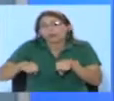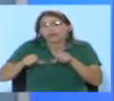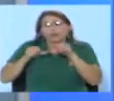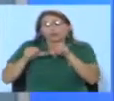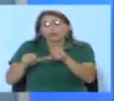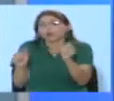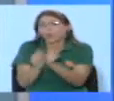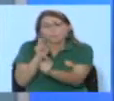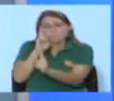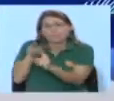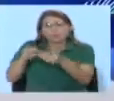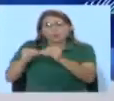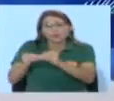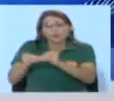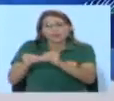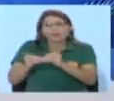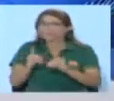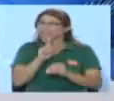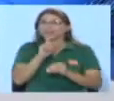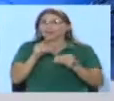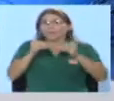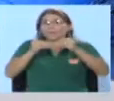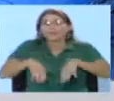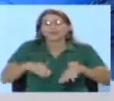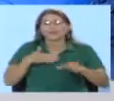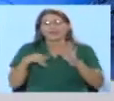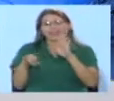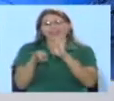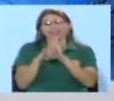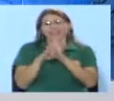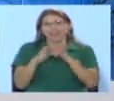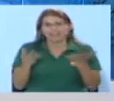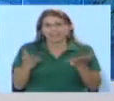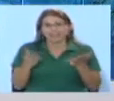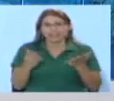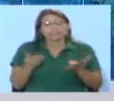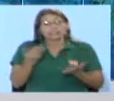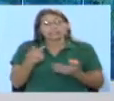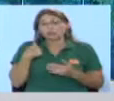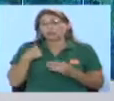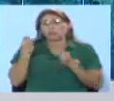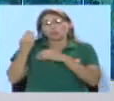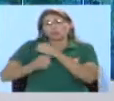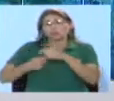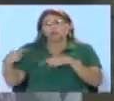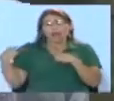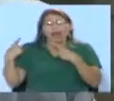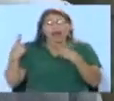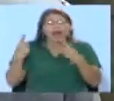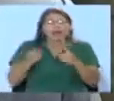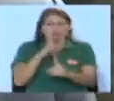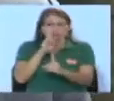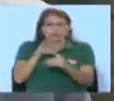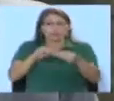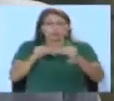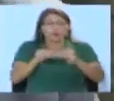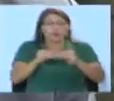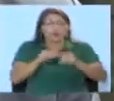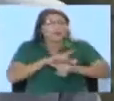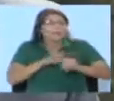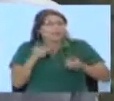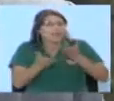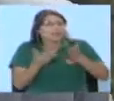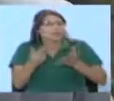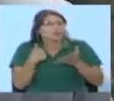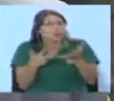durante muchos años he conservado un número de teléfono y de un pronto a otro para poder recibir un mejor servicio, tengo que sacrificar mi identidad digital. Dave, no